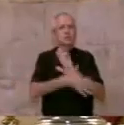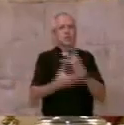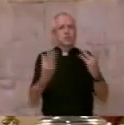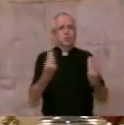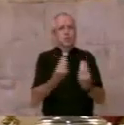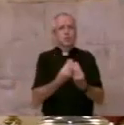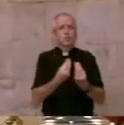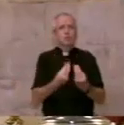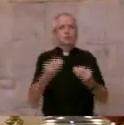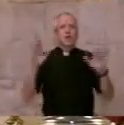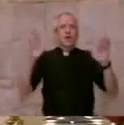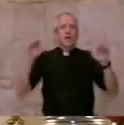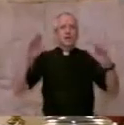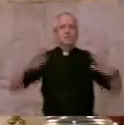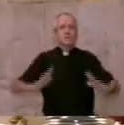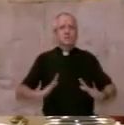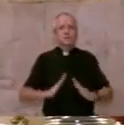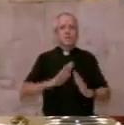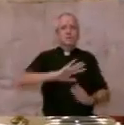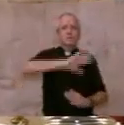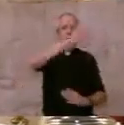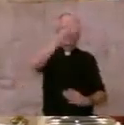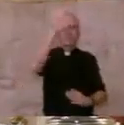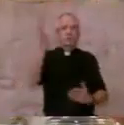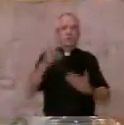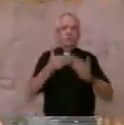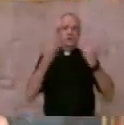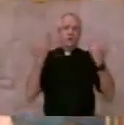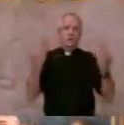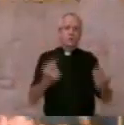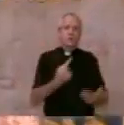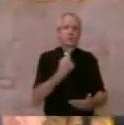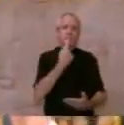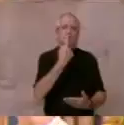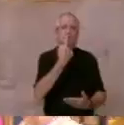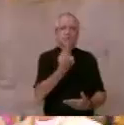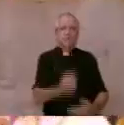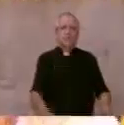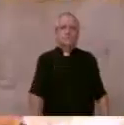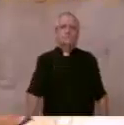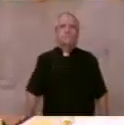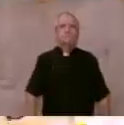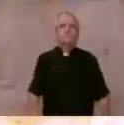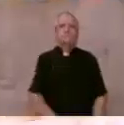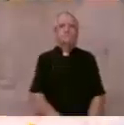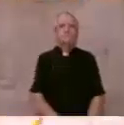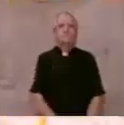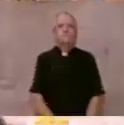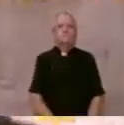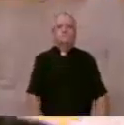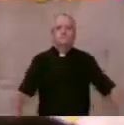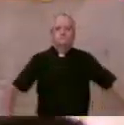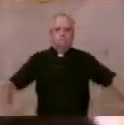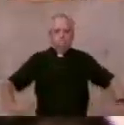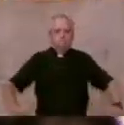Por eso, unidos a los coros angélicos, te alabamos proclamando llenos de alegría.